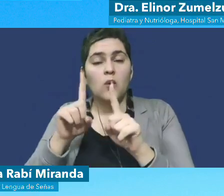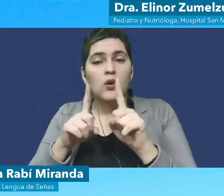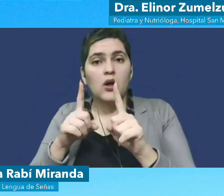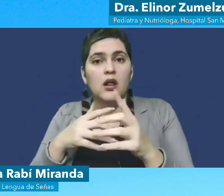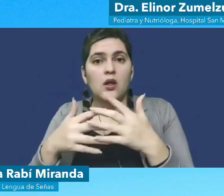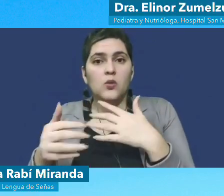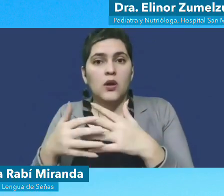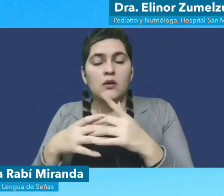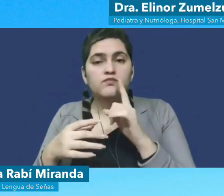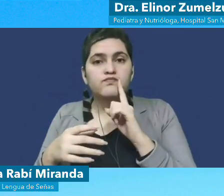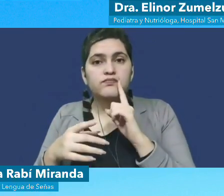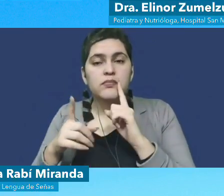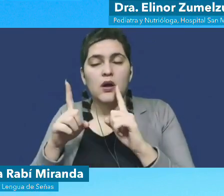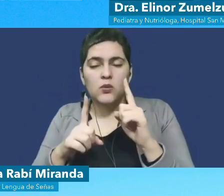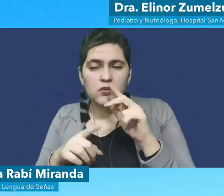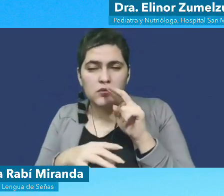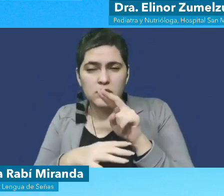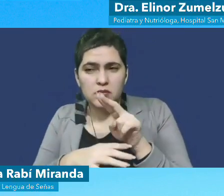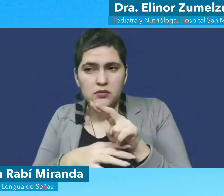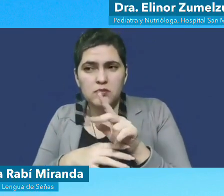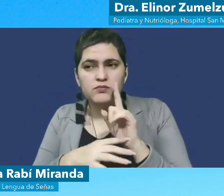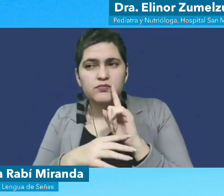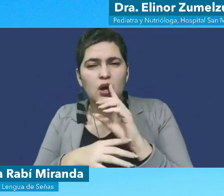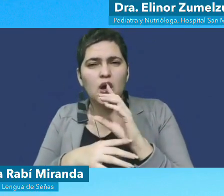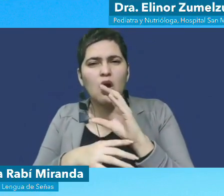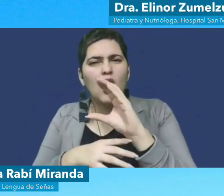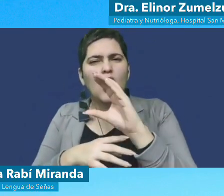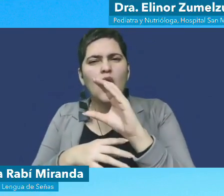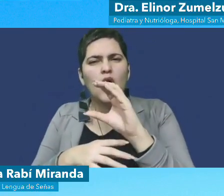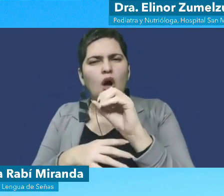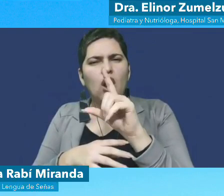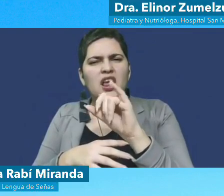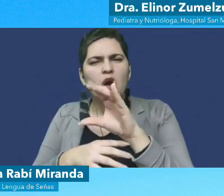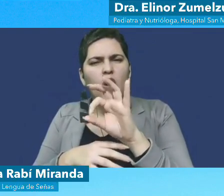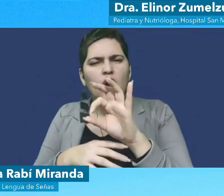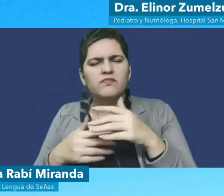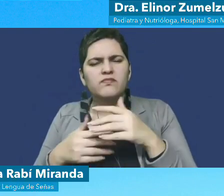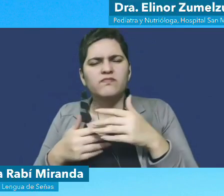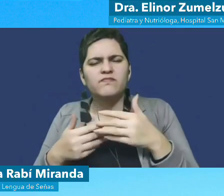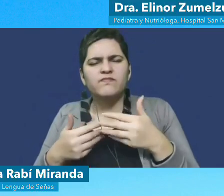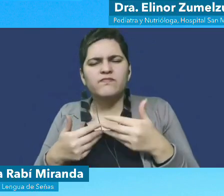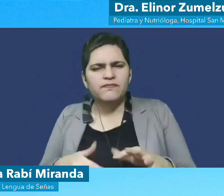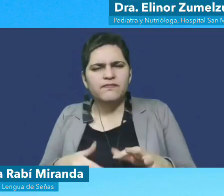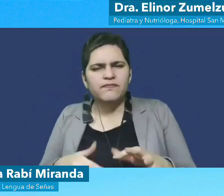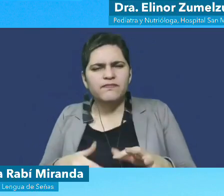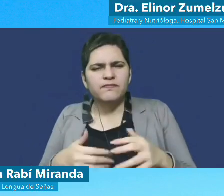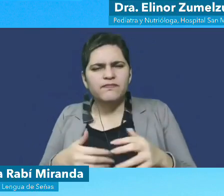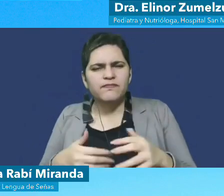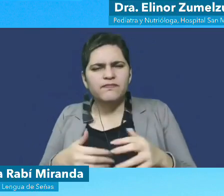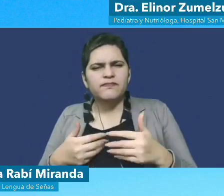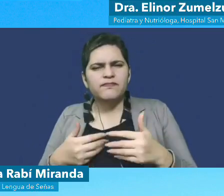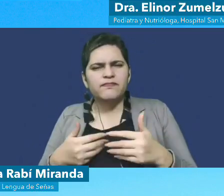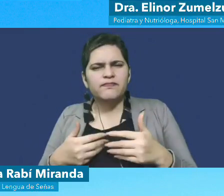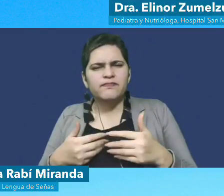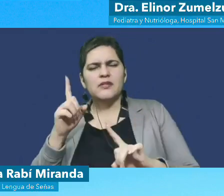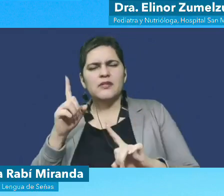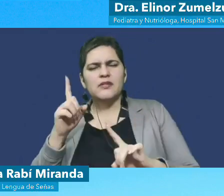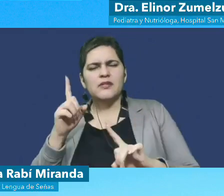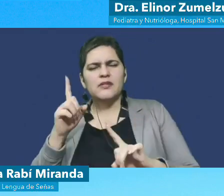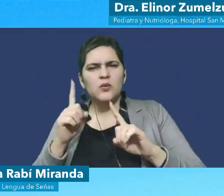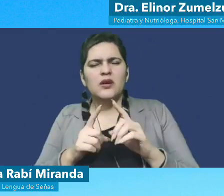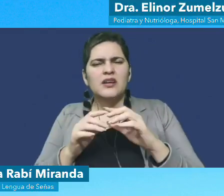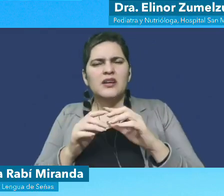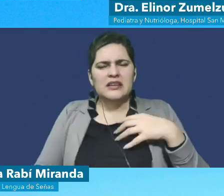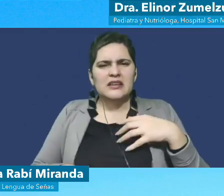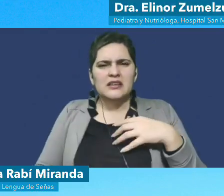específicos como los cólicos infantiles, los síntomas de colon irritable, también para inmunomodular